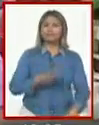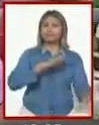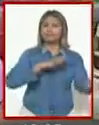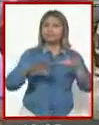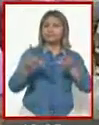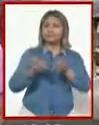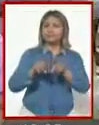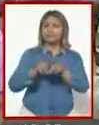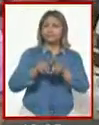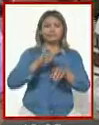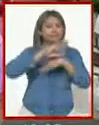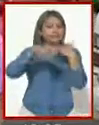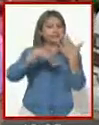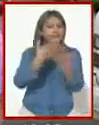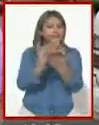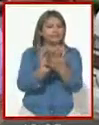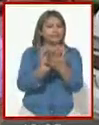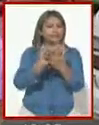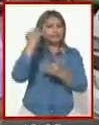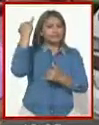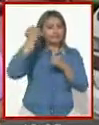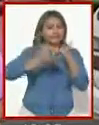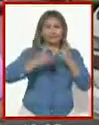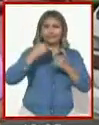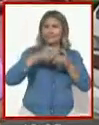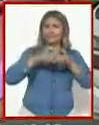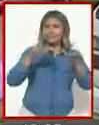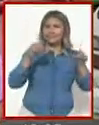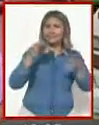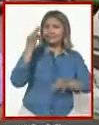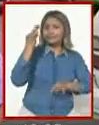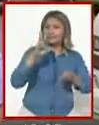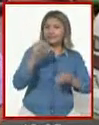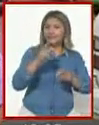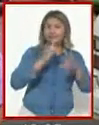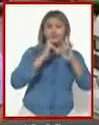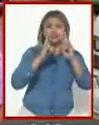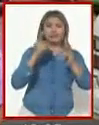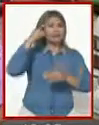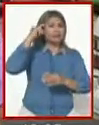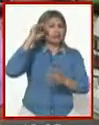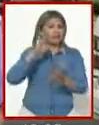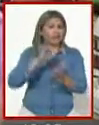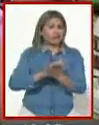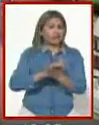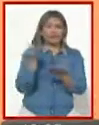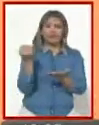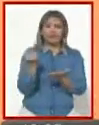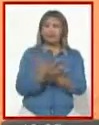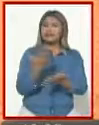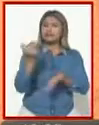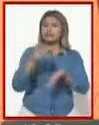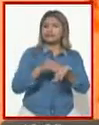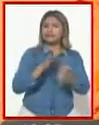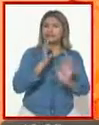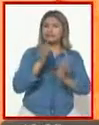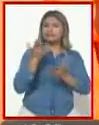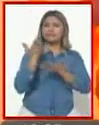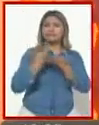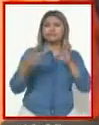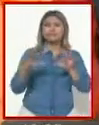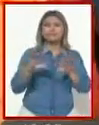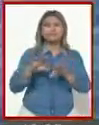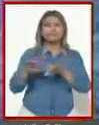se va a agotar todas las instancias de diálogo, pero si no hay respuesta, creo que se va a hacer nuevamente una asamblea para ver qué acción